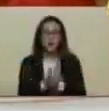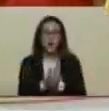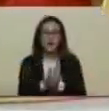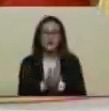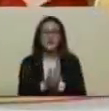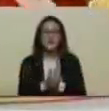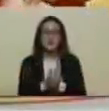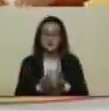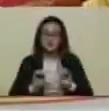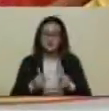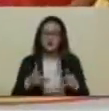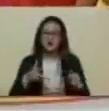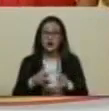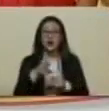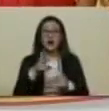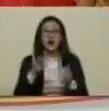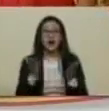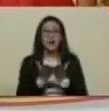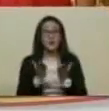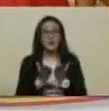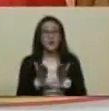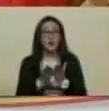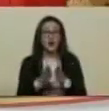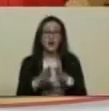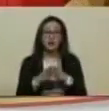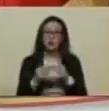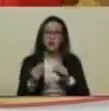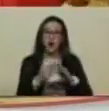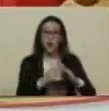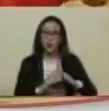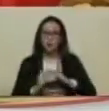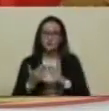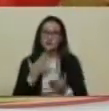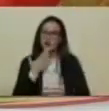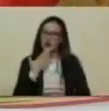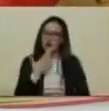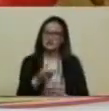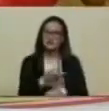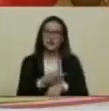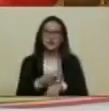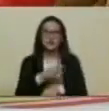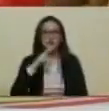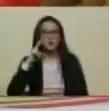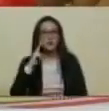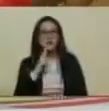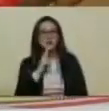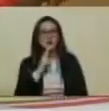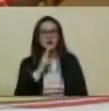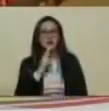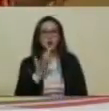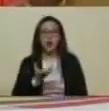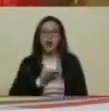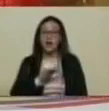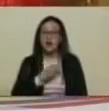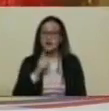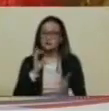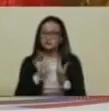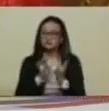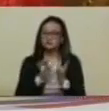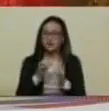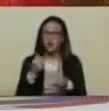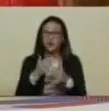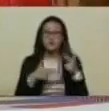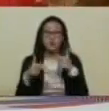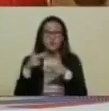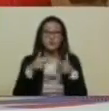a inaugurar esta escuela. Toda esta comunidad le agradece al gobierno bolivariano que a través del alcalde se hizo esta